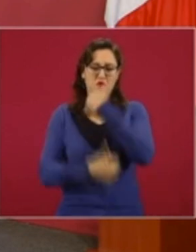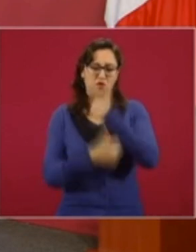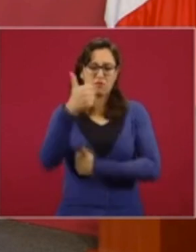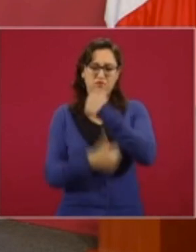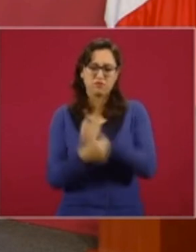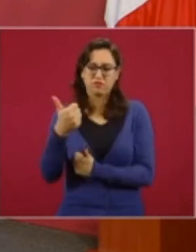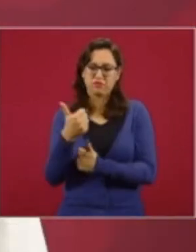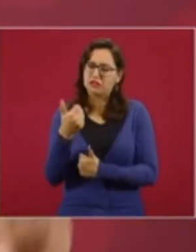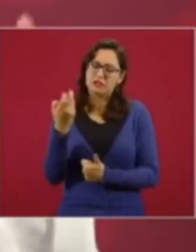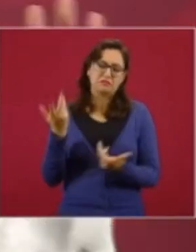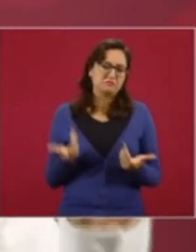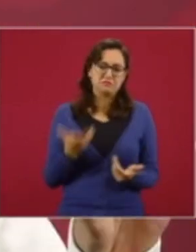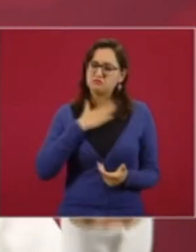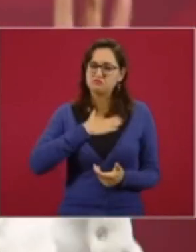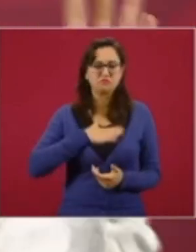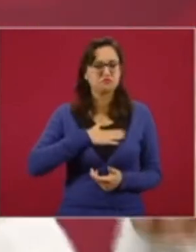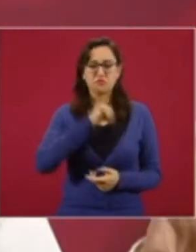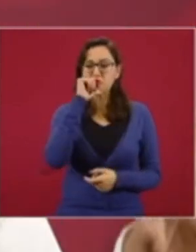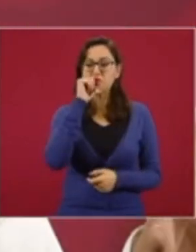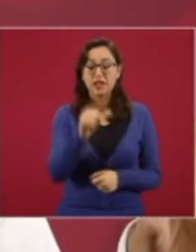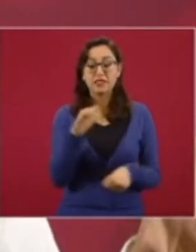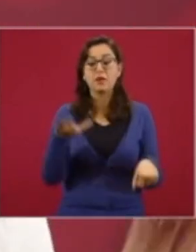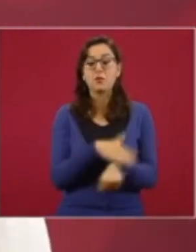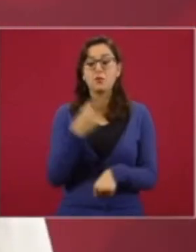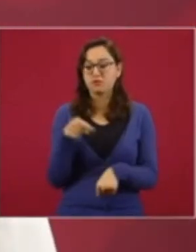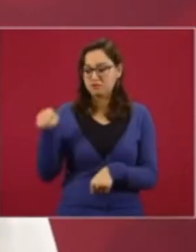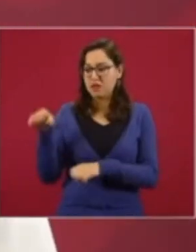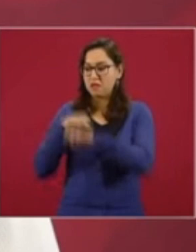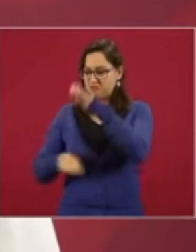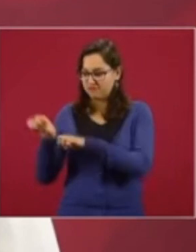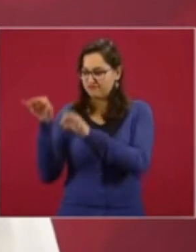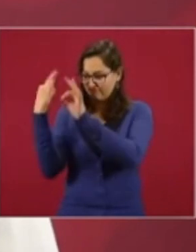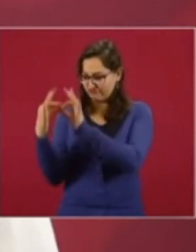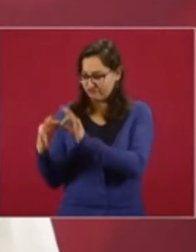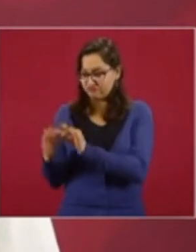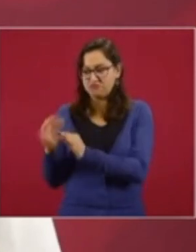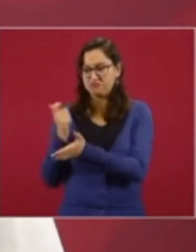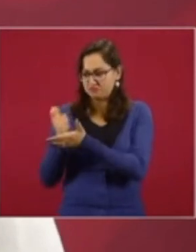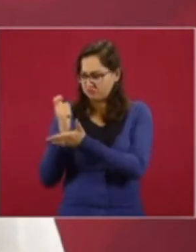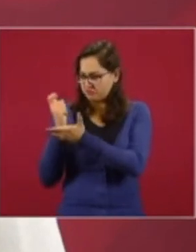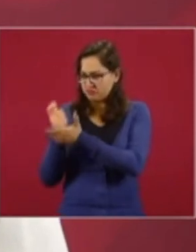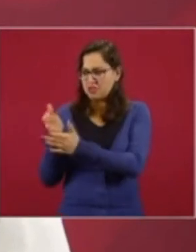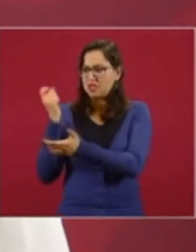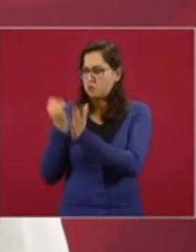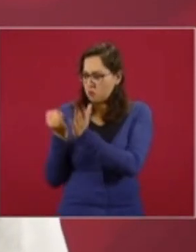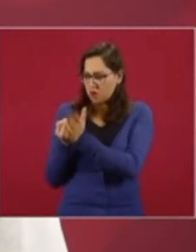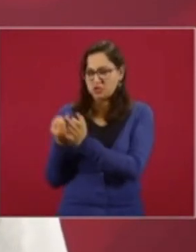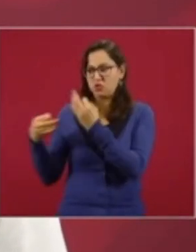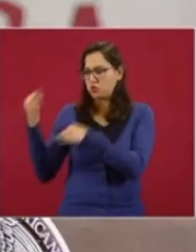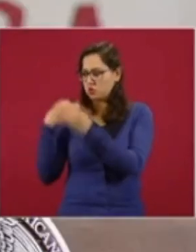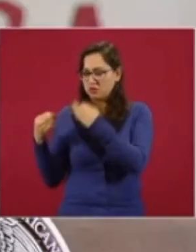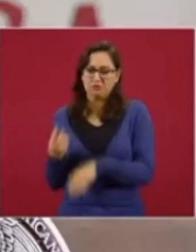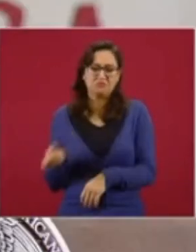de obra tanto por el lado del pago a los trabajadores como por la evasión de los impuestos y las